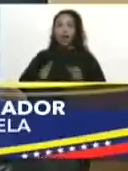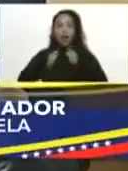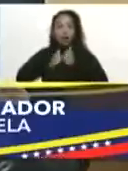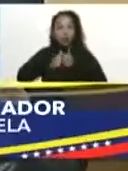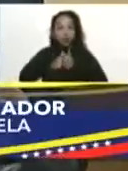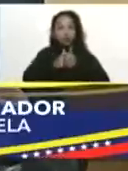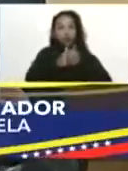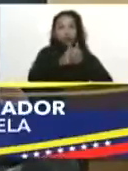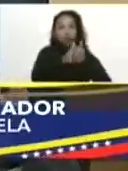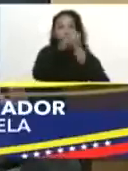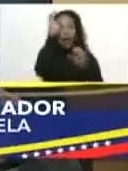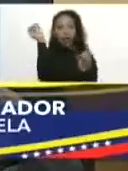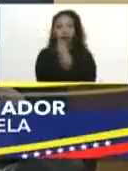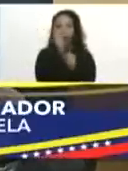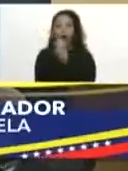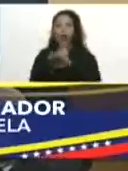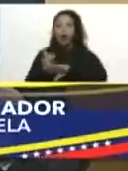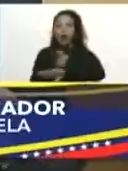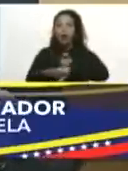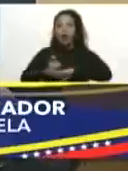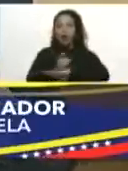de la Gestión de Gobierno.